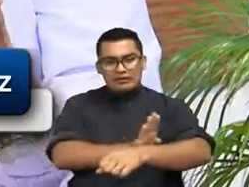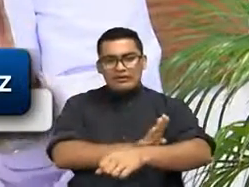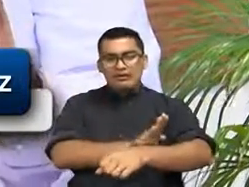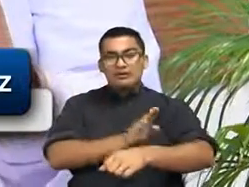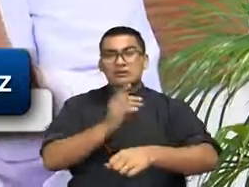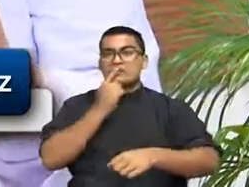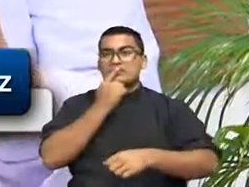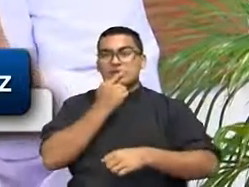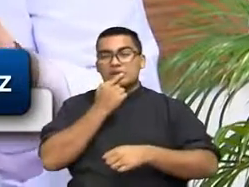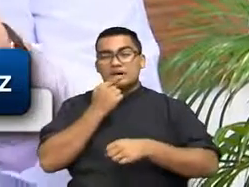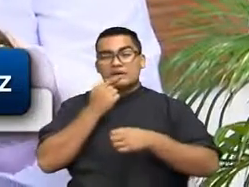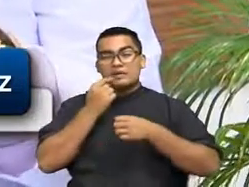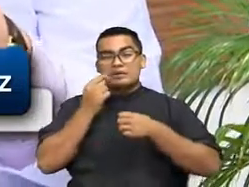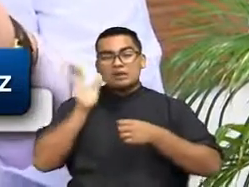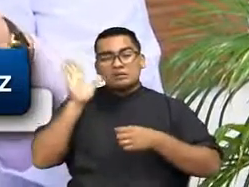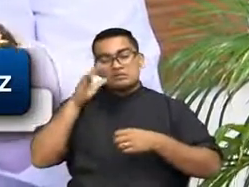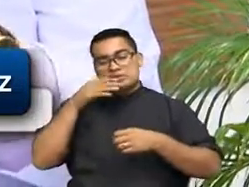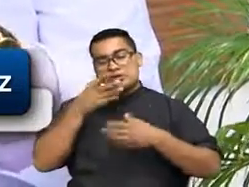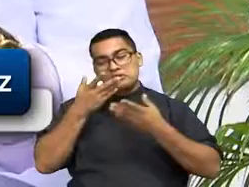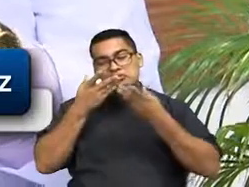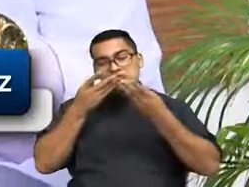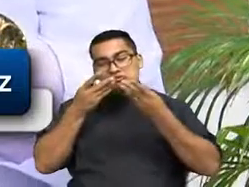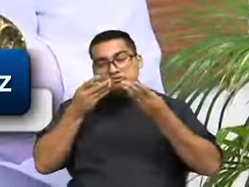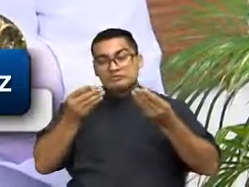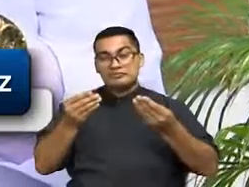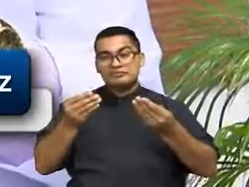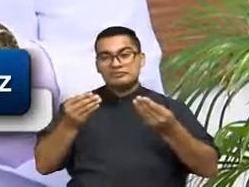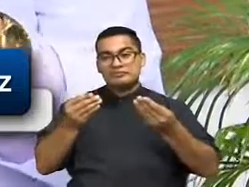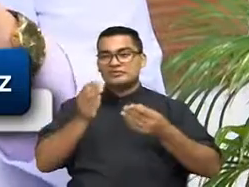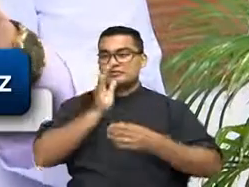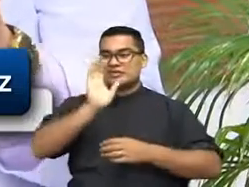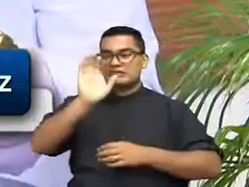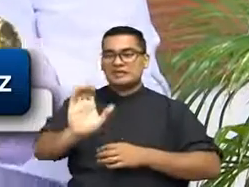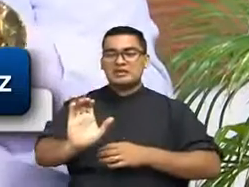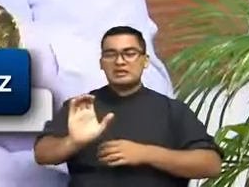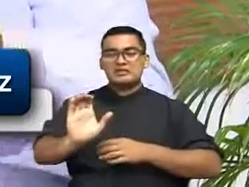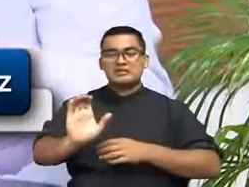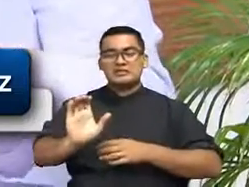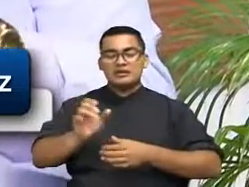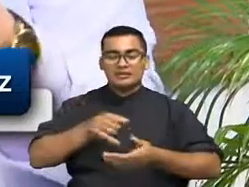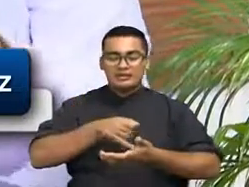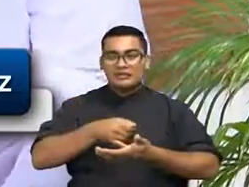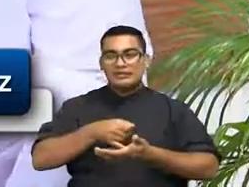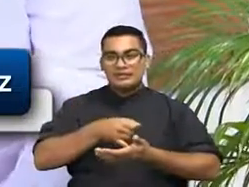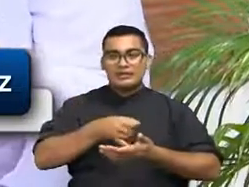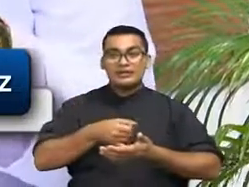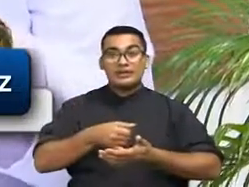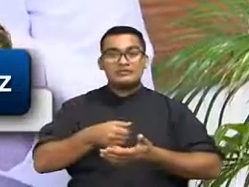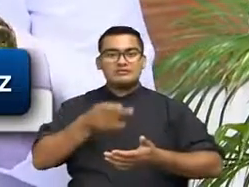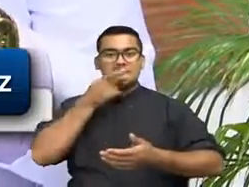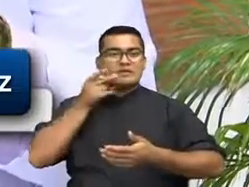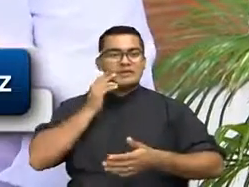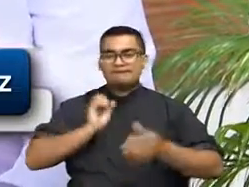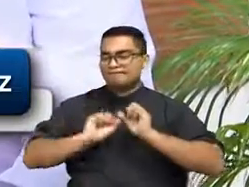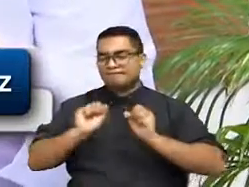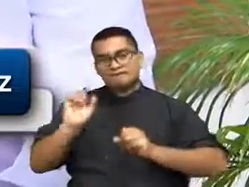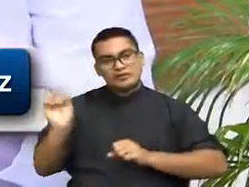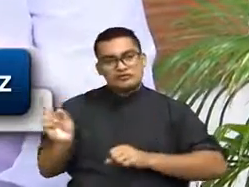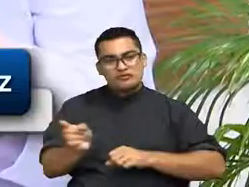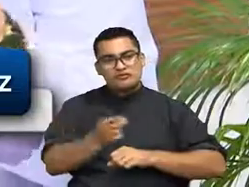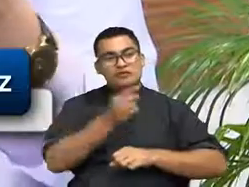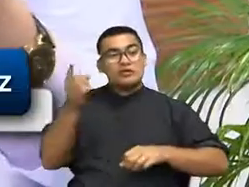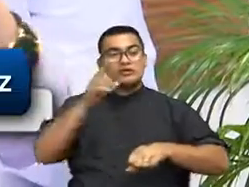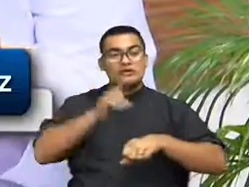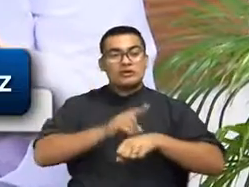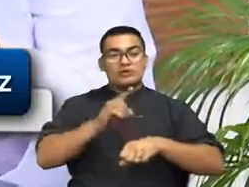labios, generalmente lo que son las escleras. Ellos siempre se mantienen con ese tipo de síntomas y los padres por eso es que nos llegan a hacer, precisamente por lo que me